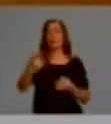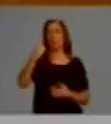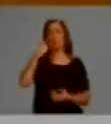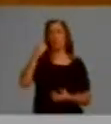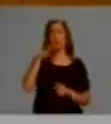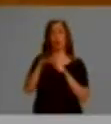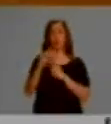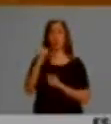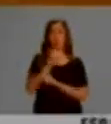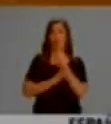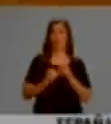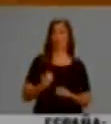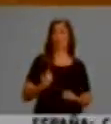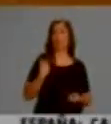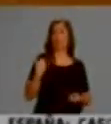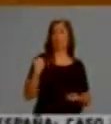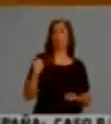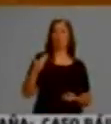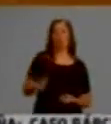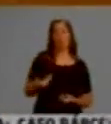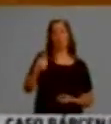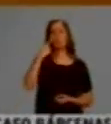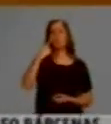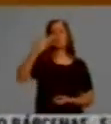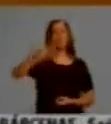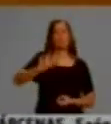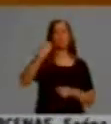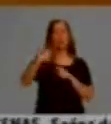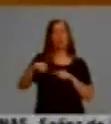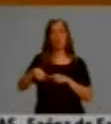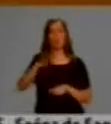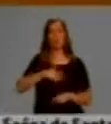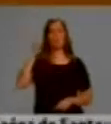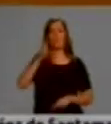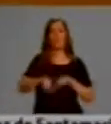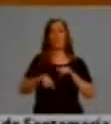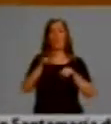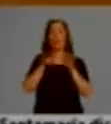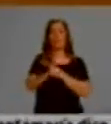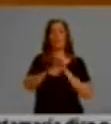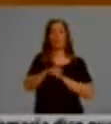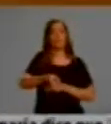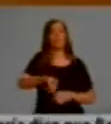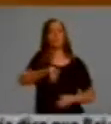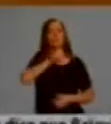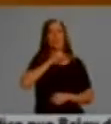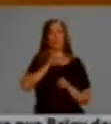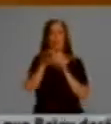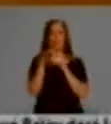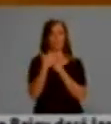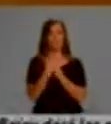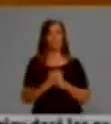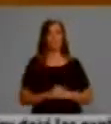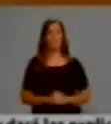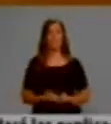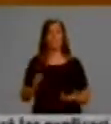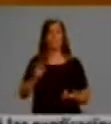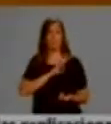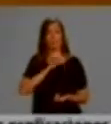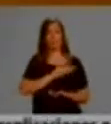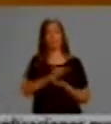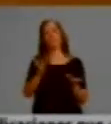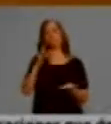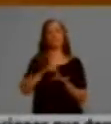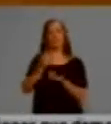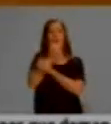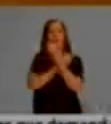contexto económico reciente para valorar los riesgos que pudieran derivarse de una gestión imprudente de la situación. Señorías, la